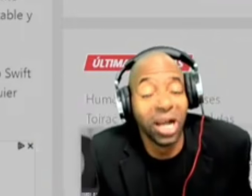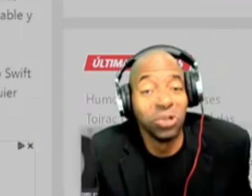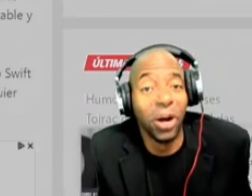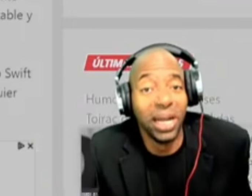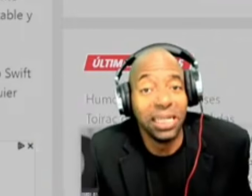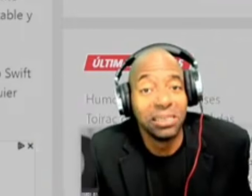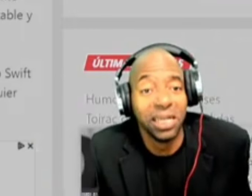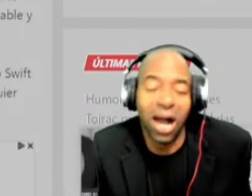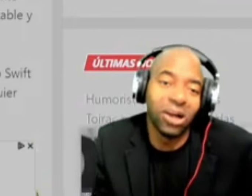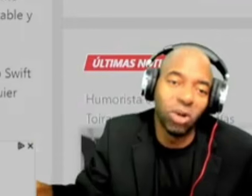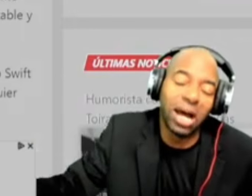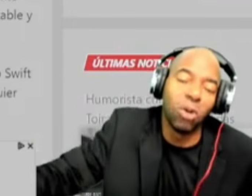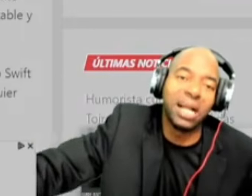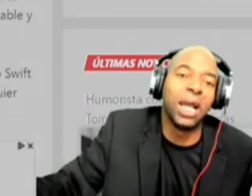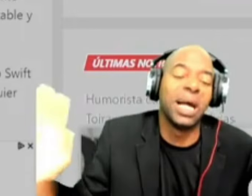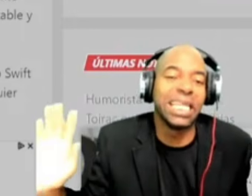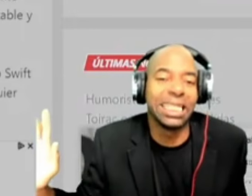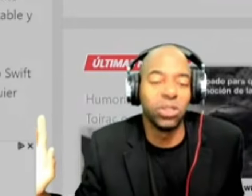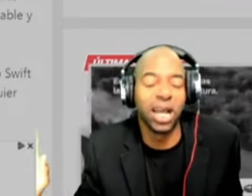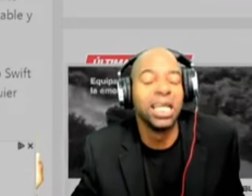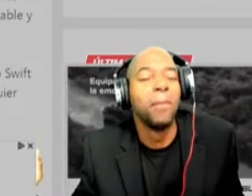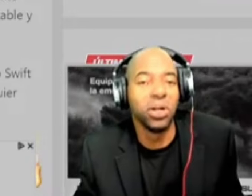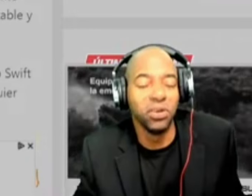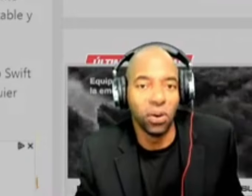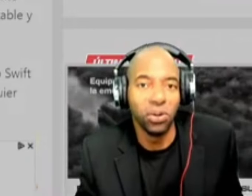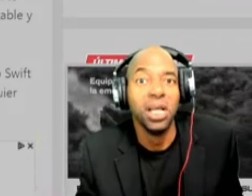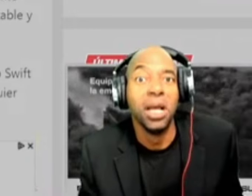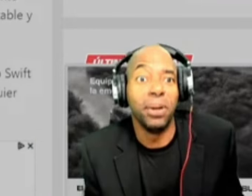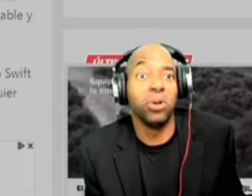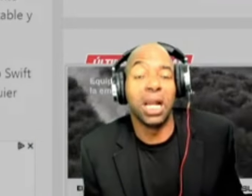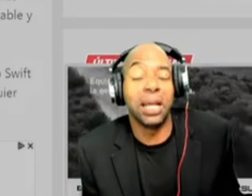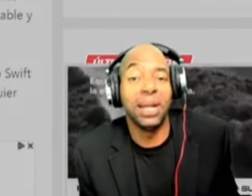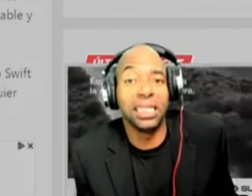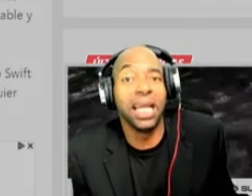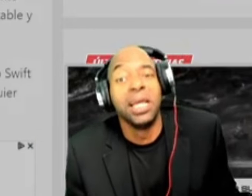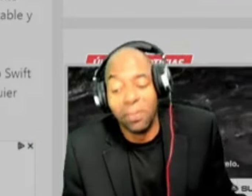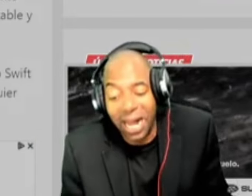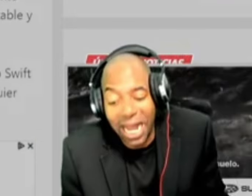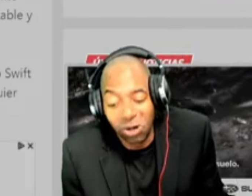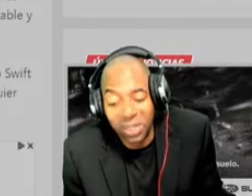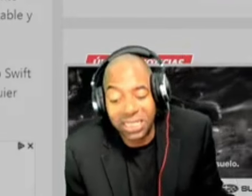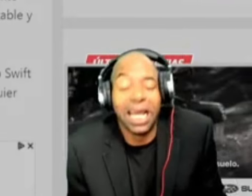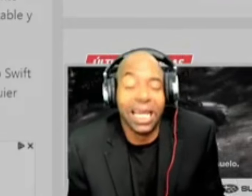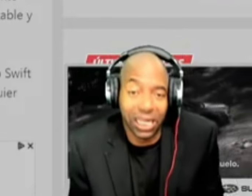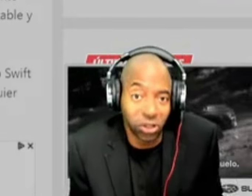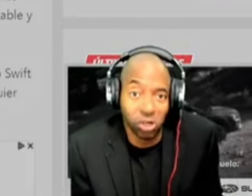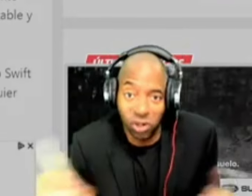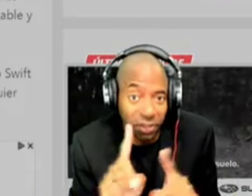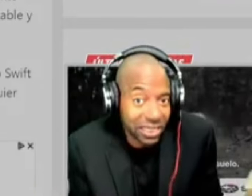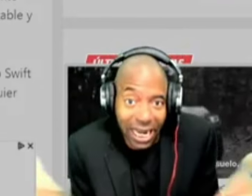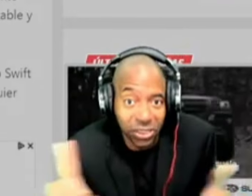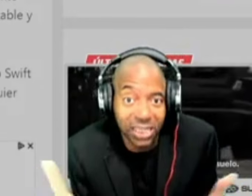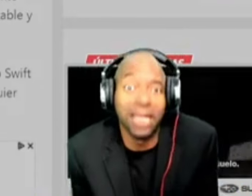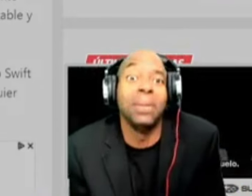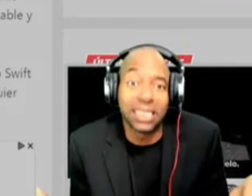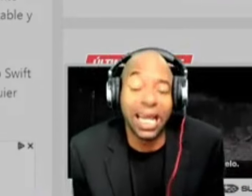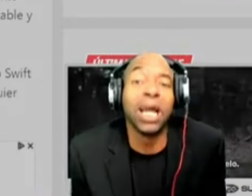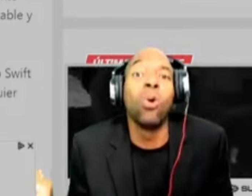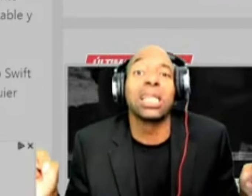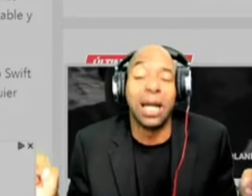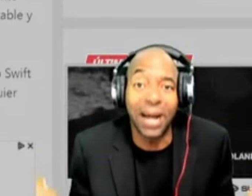¿Qué es lo que tú vas a ver? Ah, cuando más los par de baches que te toquen por default. Pero claramente vas a dar un mensaje erróneo, pero el mensaje no es